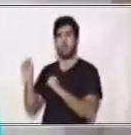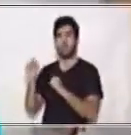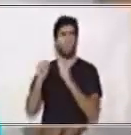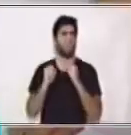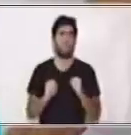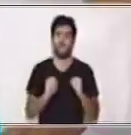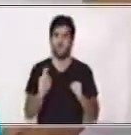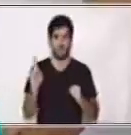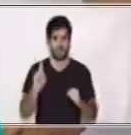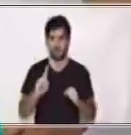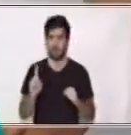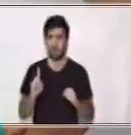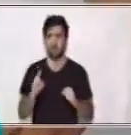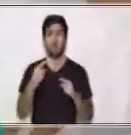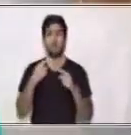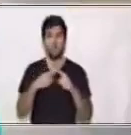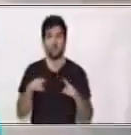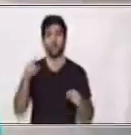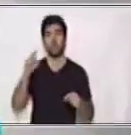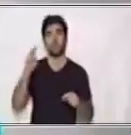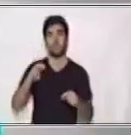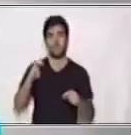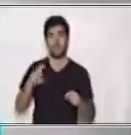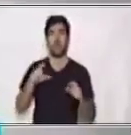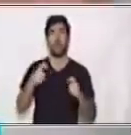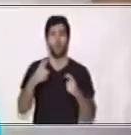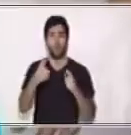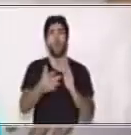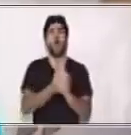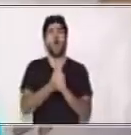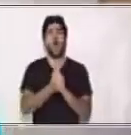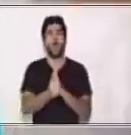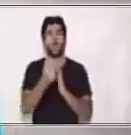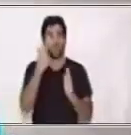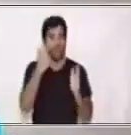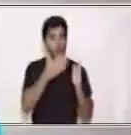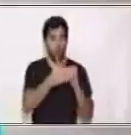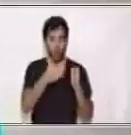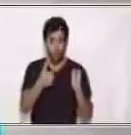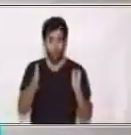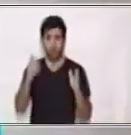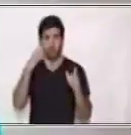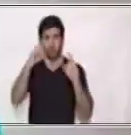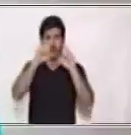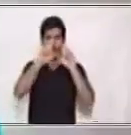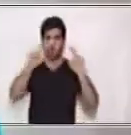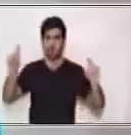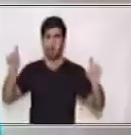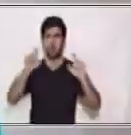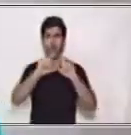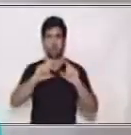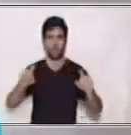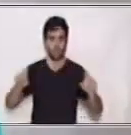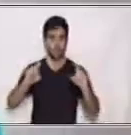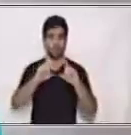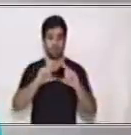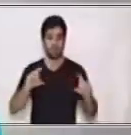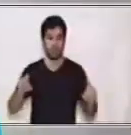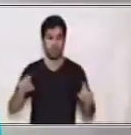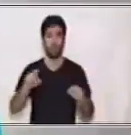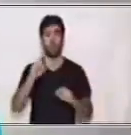otro mundo, pero sí requiere la habilidad de utilizar la regla. Si usted lo quiere